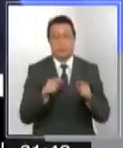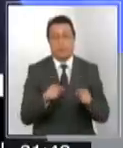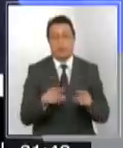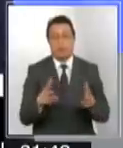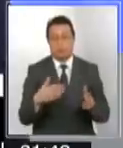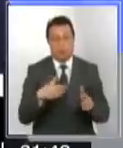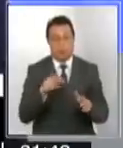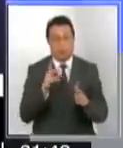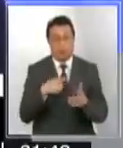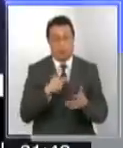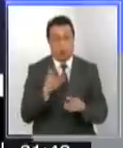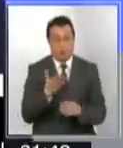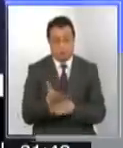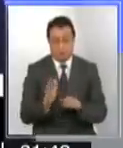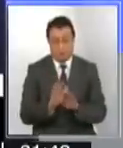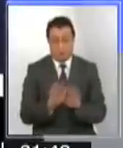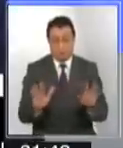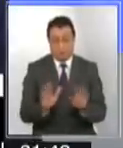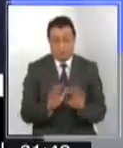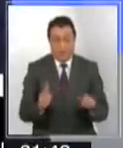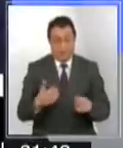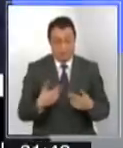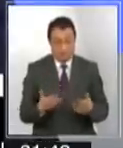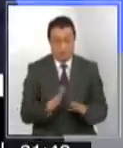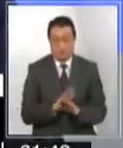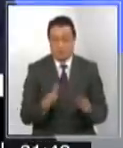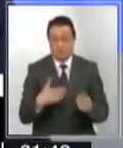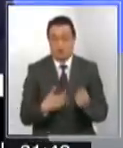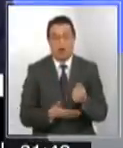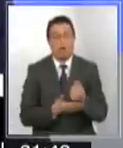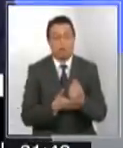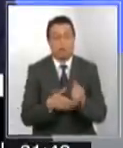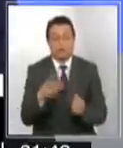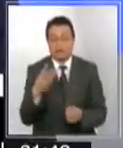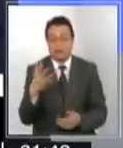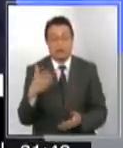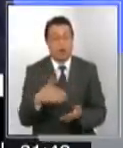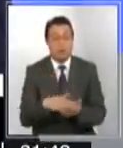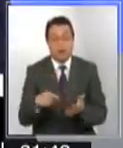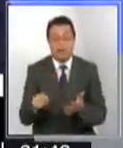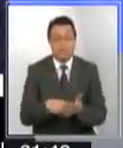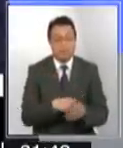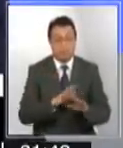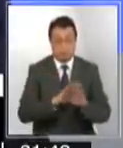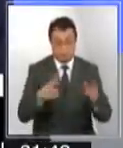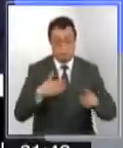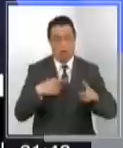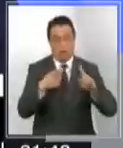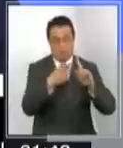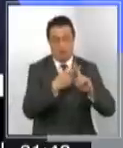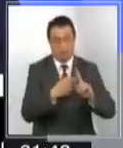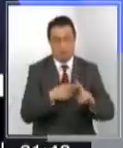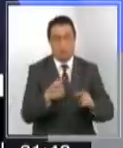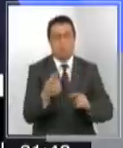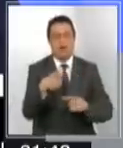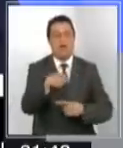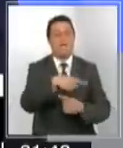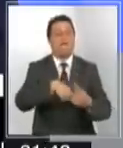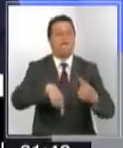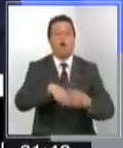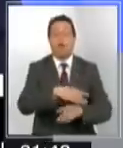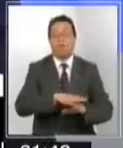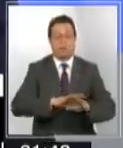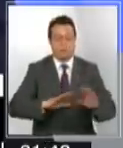¿no? No, si hoy día no pido nada. Hoy día pido a que me ayuden a juntar las 35.000 firmas y que me dejen participar en una primera vuelta electoral donde hay